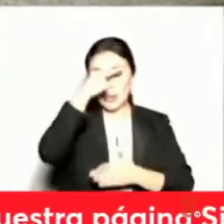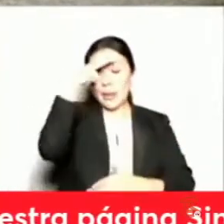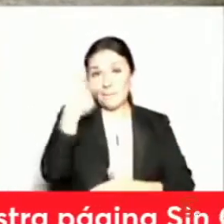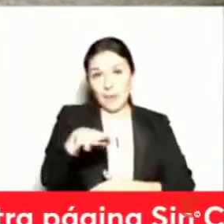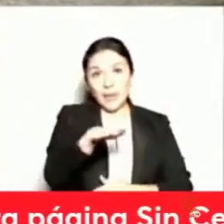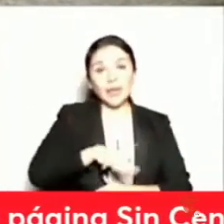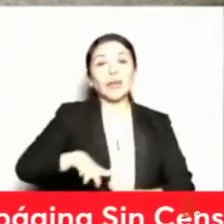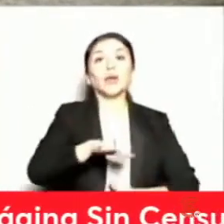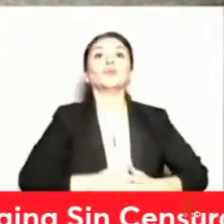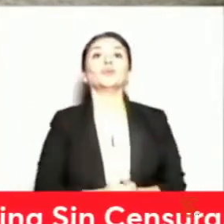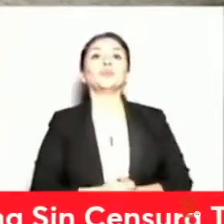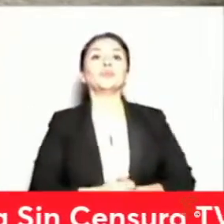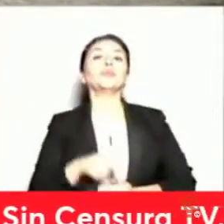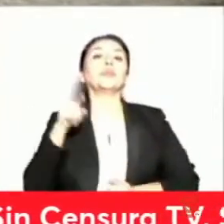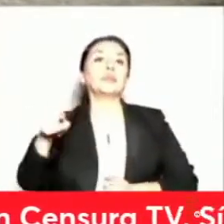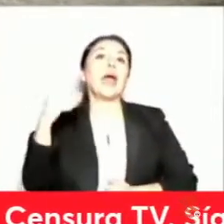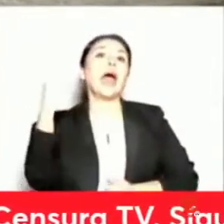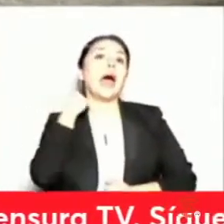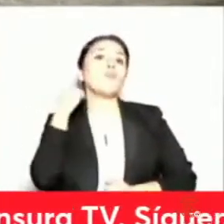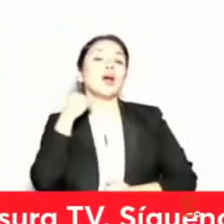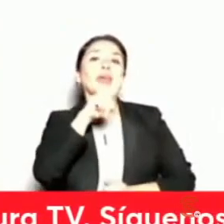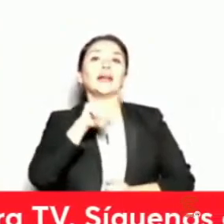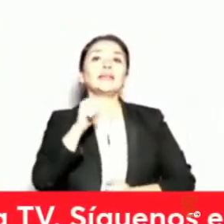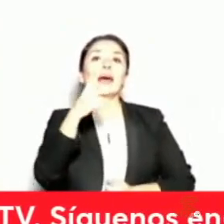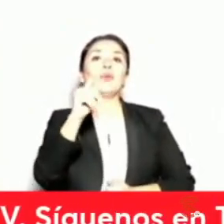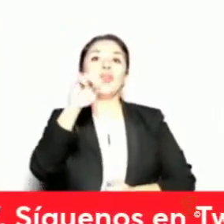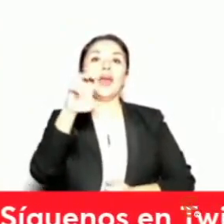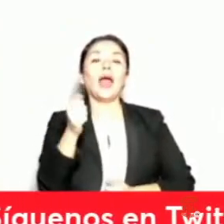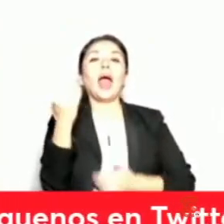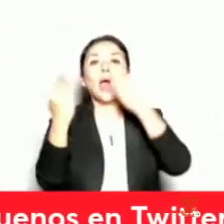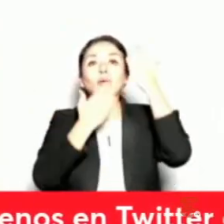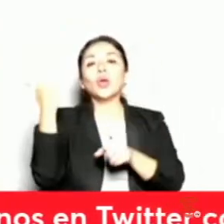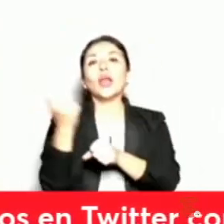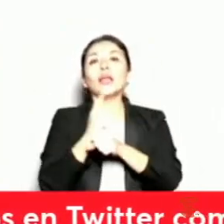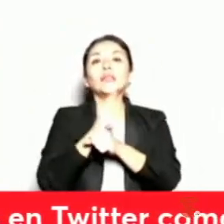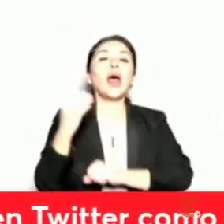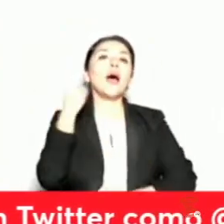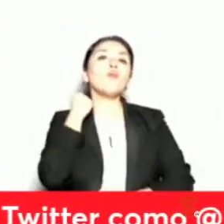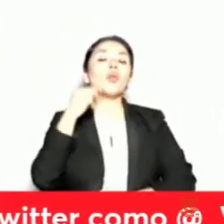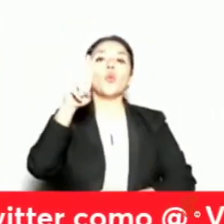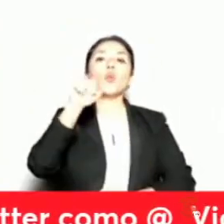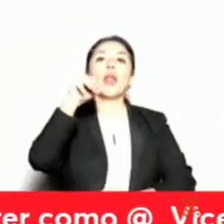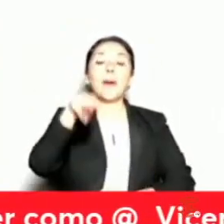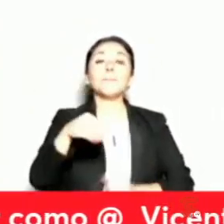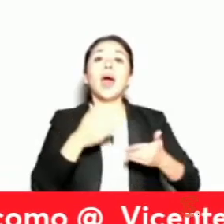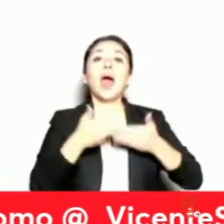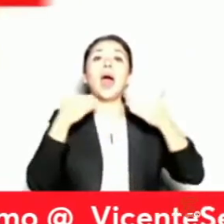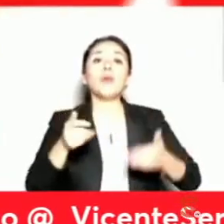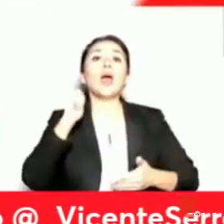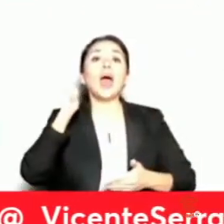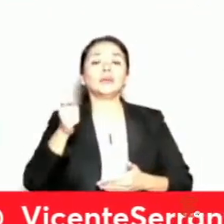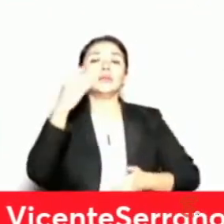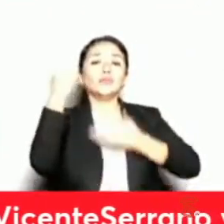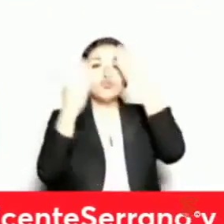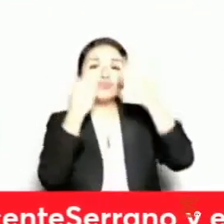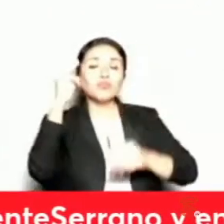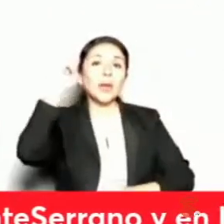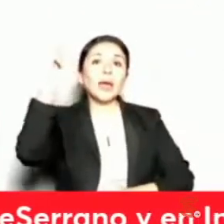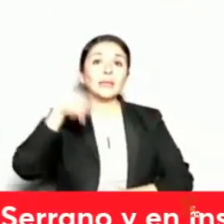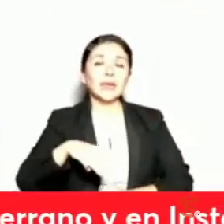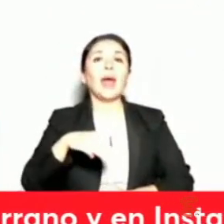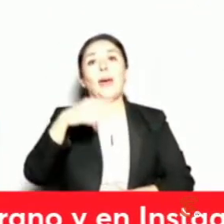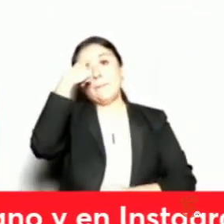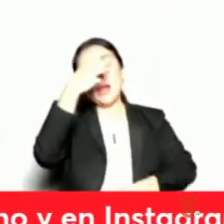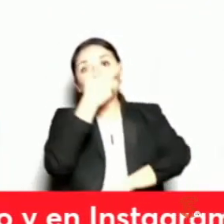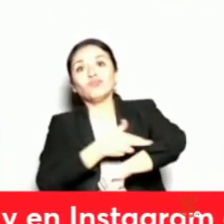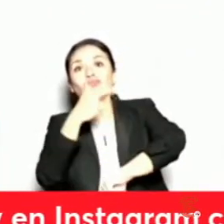equipo. Es abogada zapoteca con licenciatura por la Facultad de Derecho de la UNAM. Actualmente es maestrante en Gestión Pública y Buena